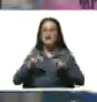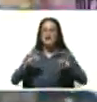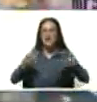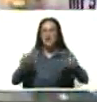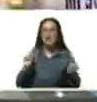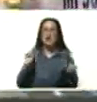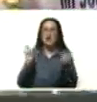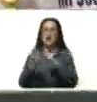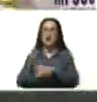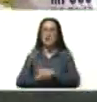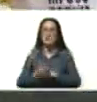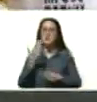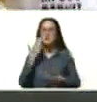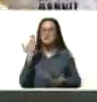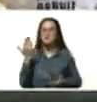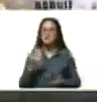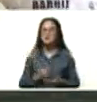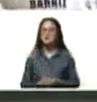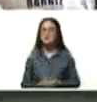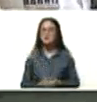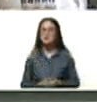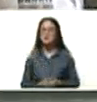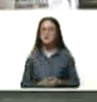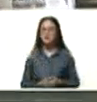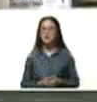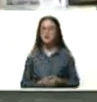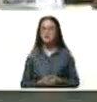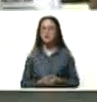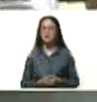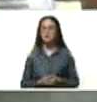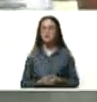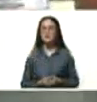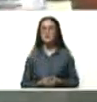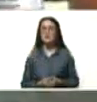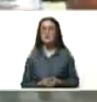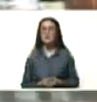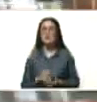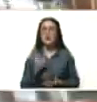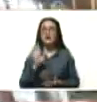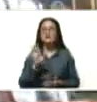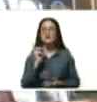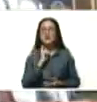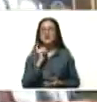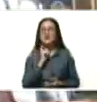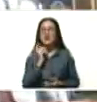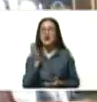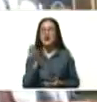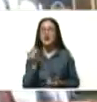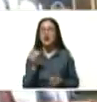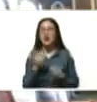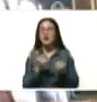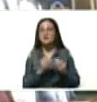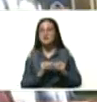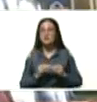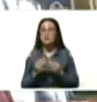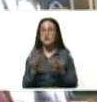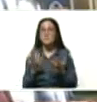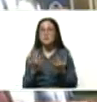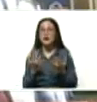puede observar aquí de este lado, se puede ver que así nos llegan los trenes de vieja generación, los que estamos repotenciando con mano de